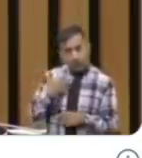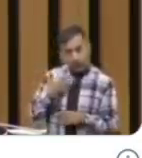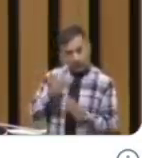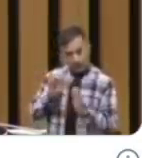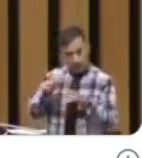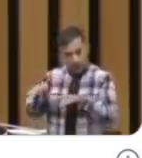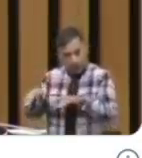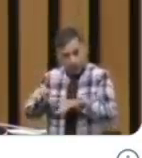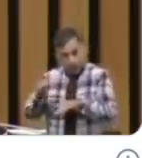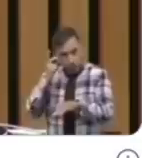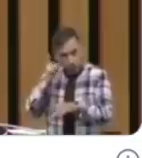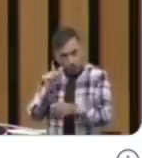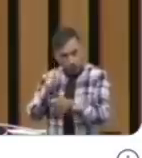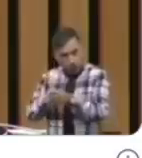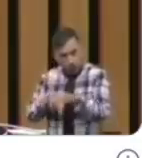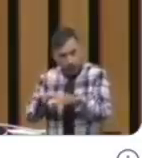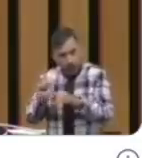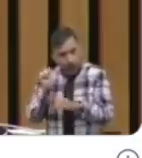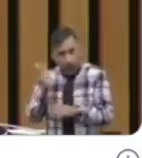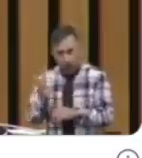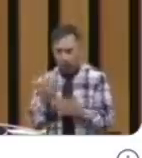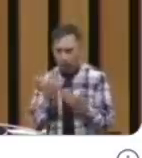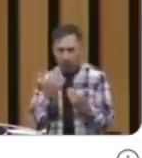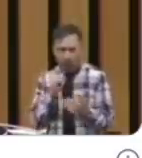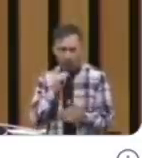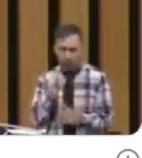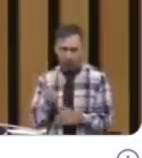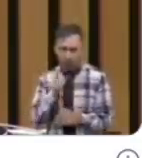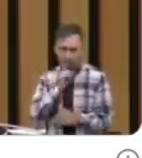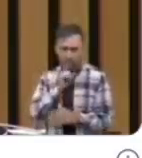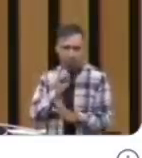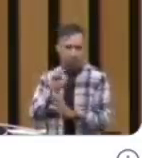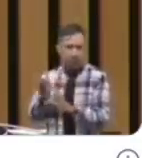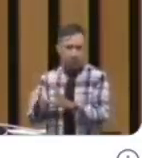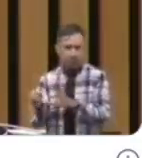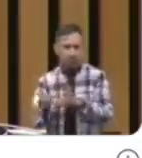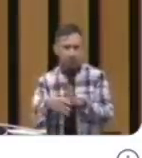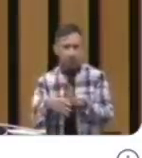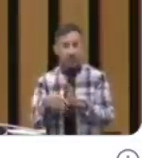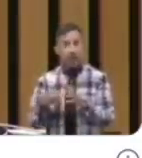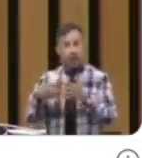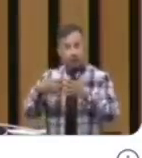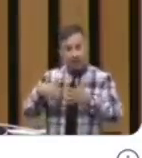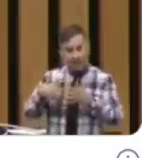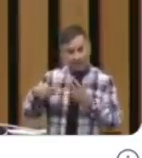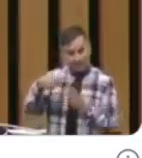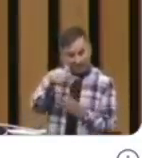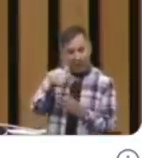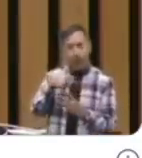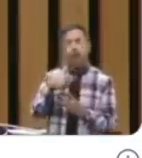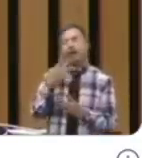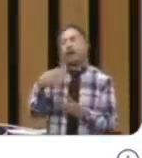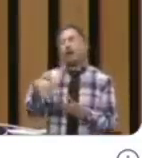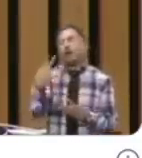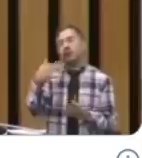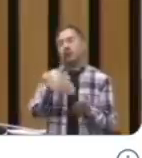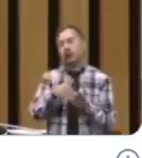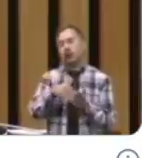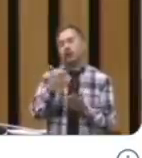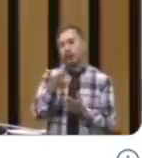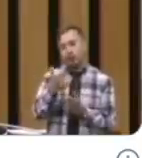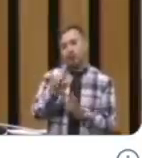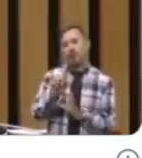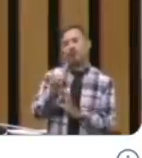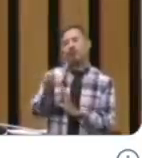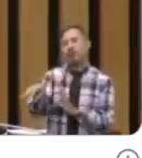con las empresas entonces fueron esas empresas quienes pusieron los 14 millones de pesos que recibió y utilizó